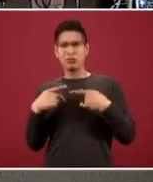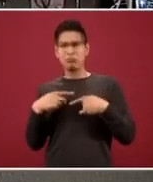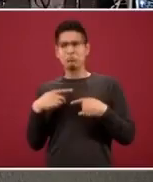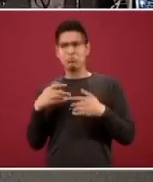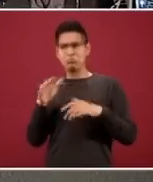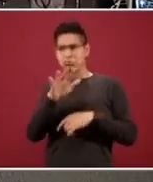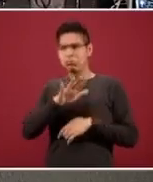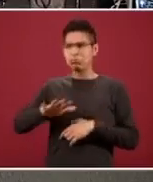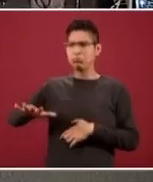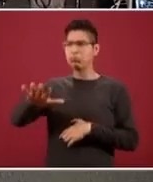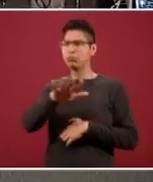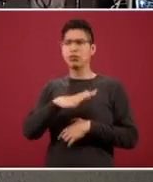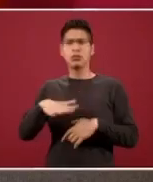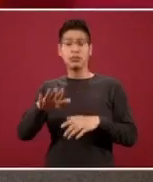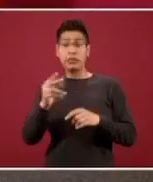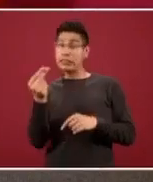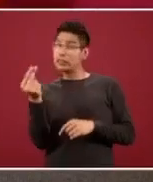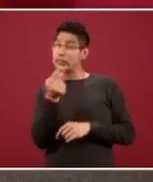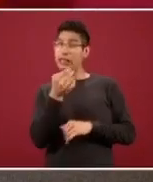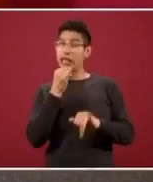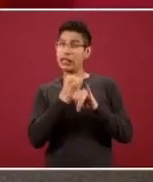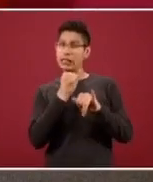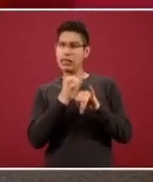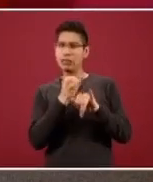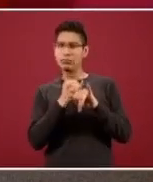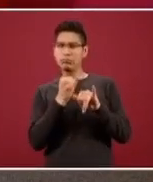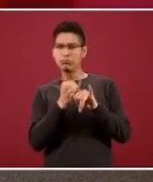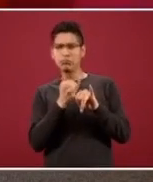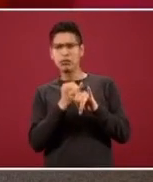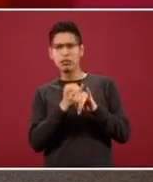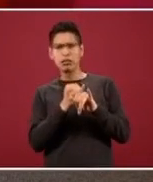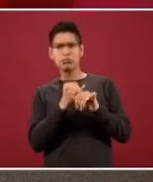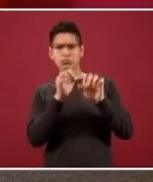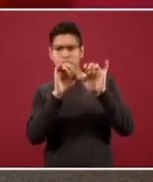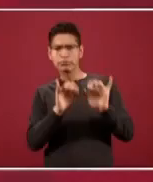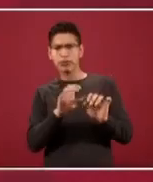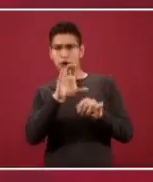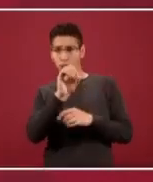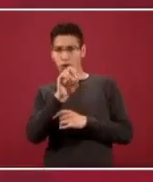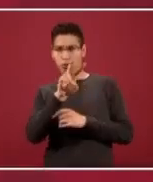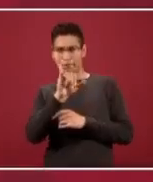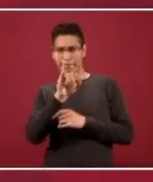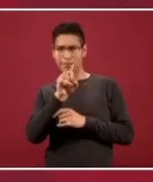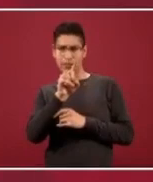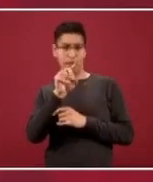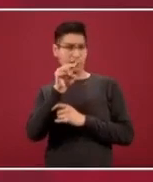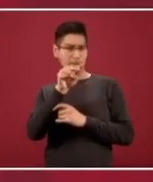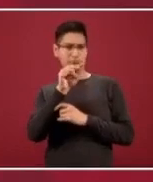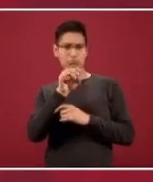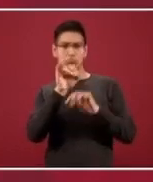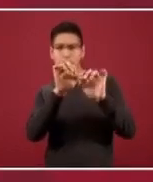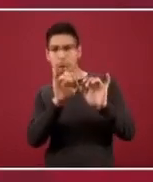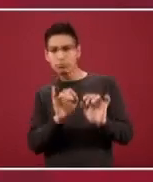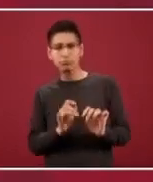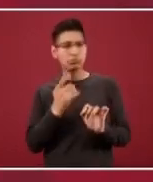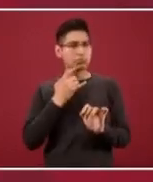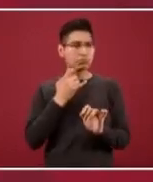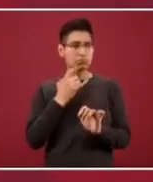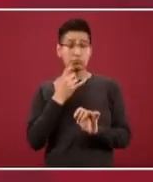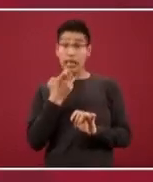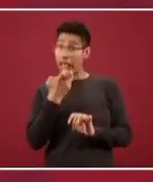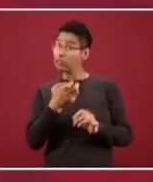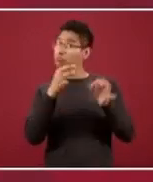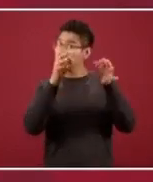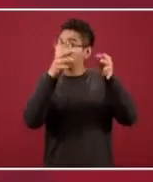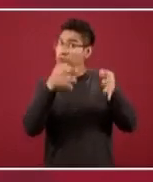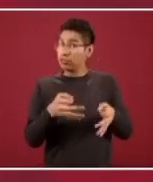los de Secretaría, al micrositio específico de COVID-19 que tenemos para poder revisar la información oficial, para